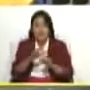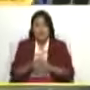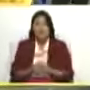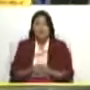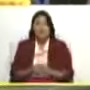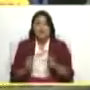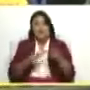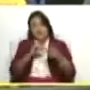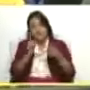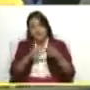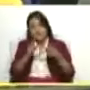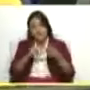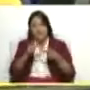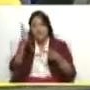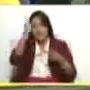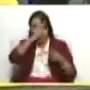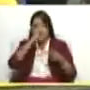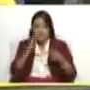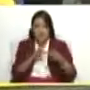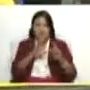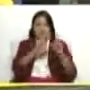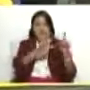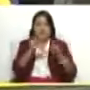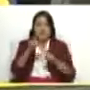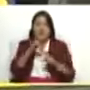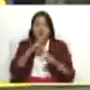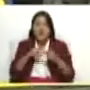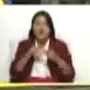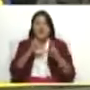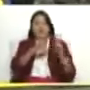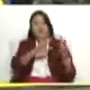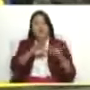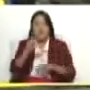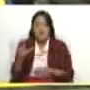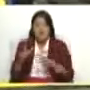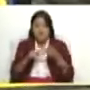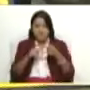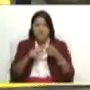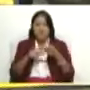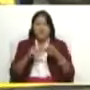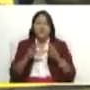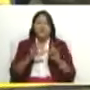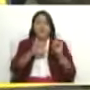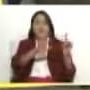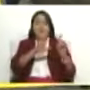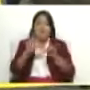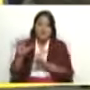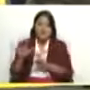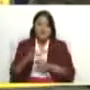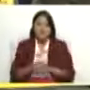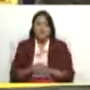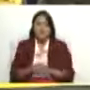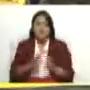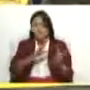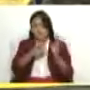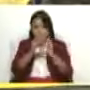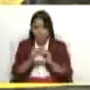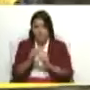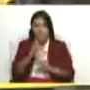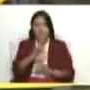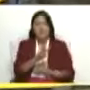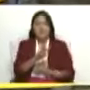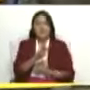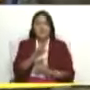segundo lugar fue para Brasil con 66 doradas 73 plateadas y 66 de bronce para totalizar